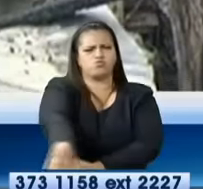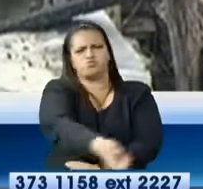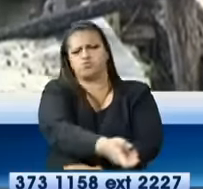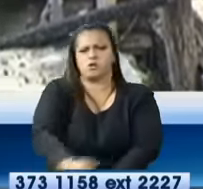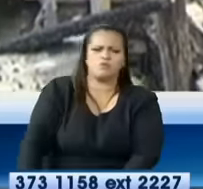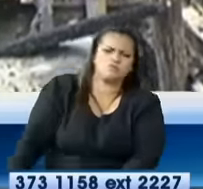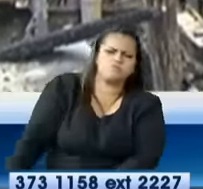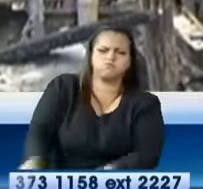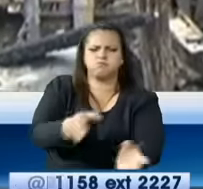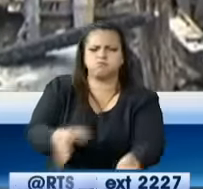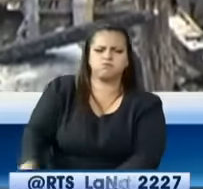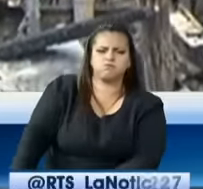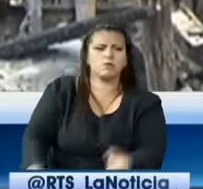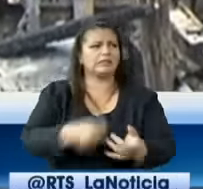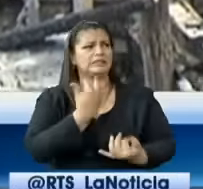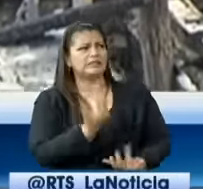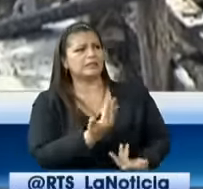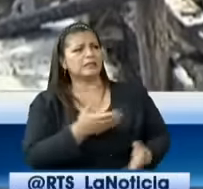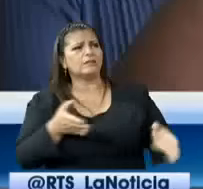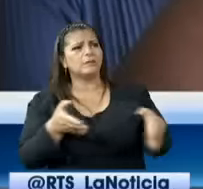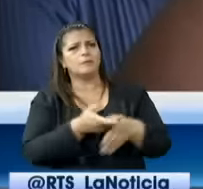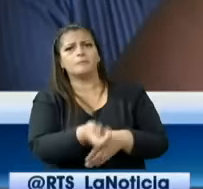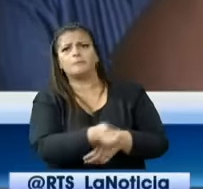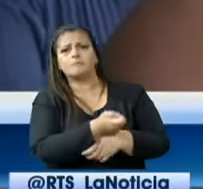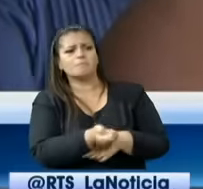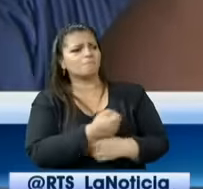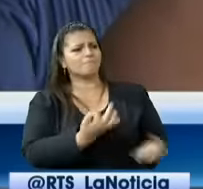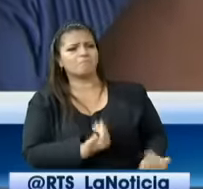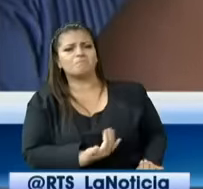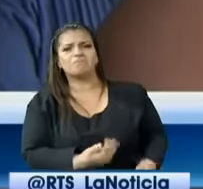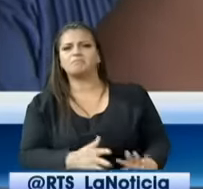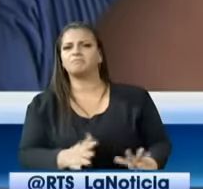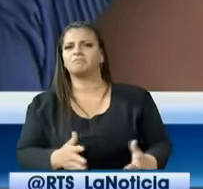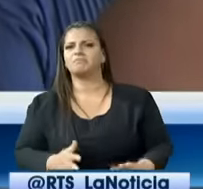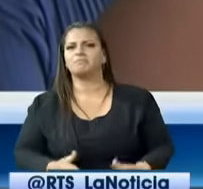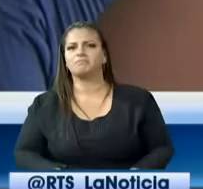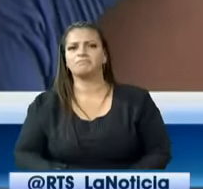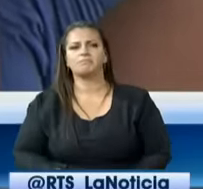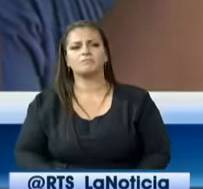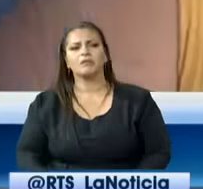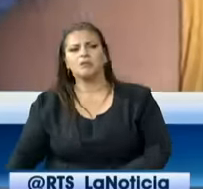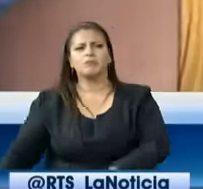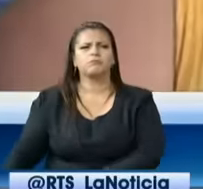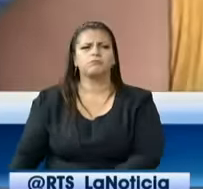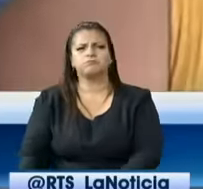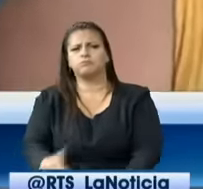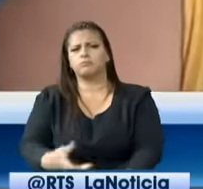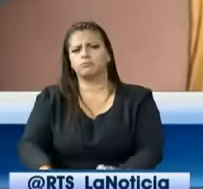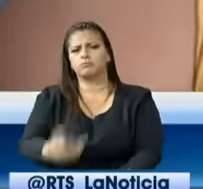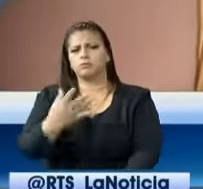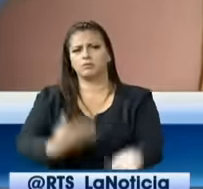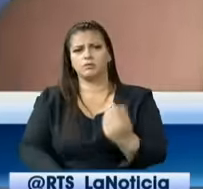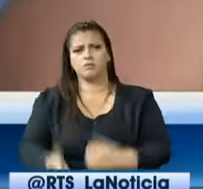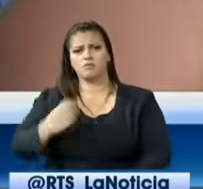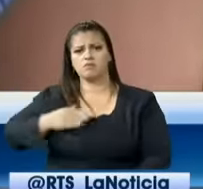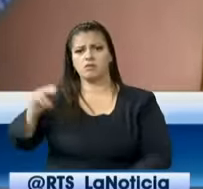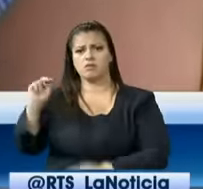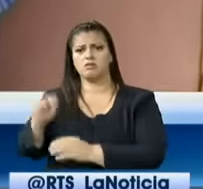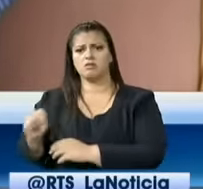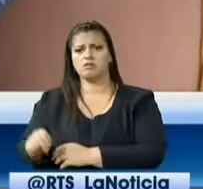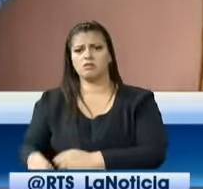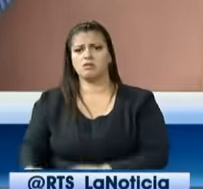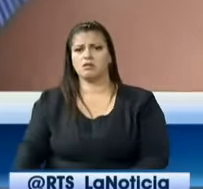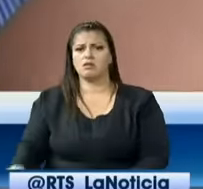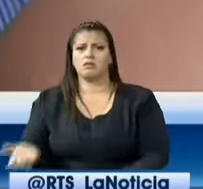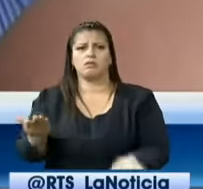las llamas hasta que llegaran los bomberos. Que nosotros vimos la candela que cruzaba de allá para acá. Que si hubiera estado mi nieta dormida, como vuelvo y le